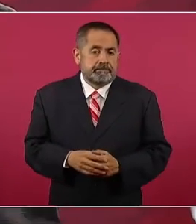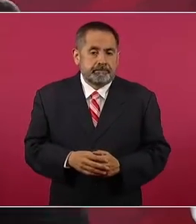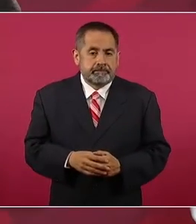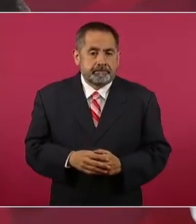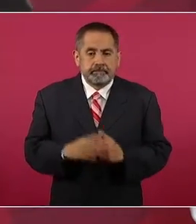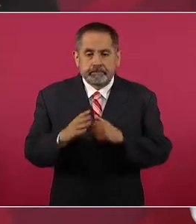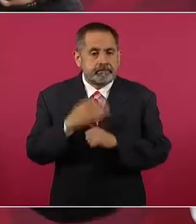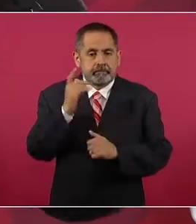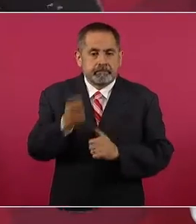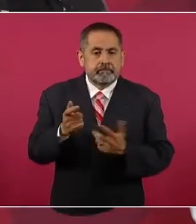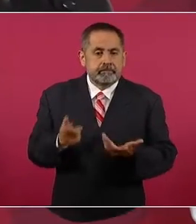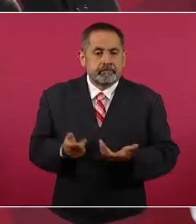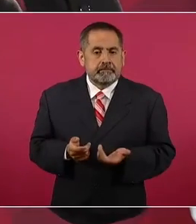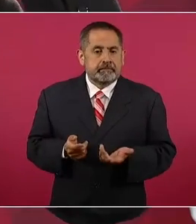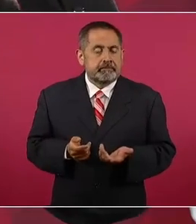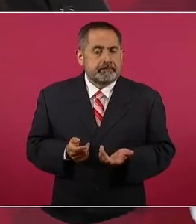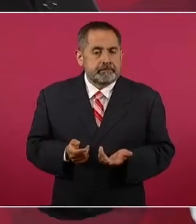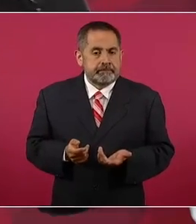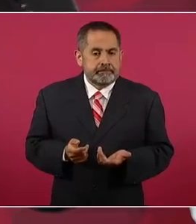porque